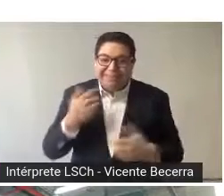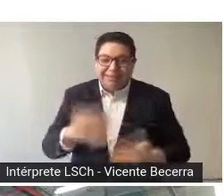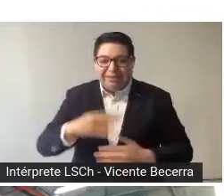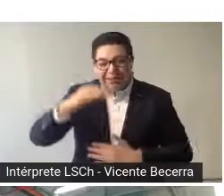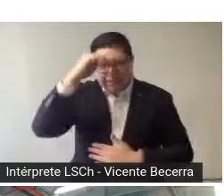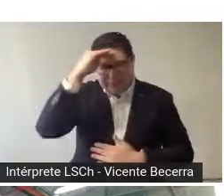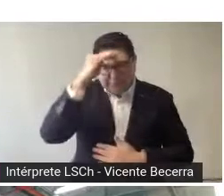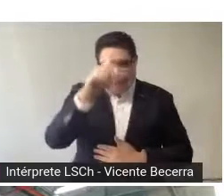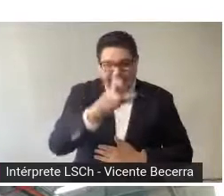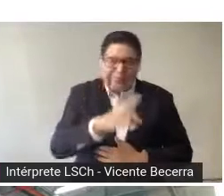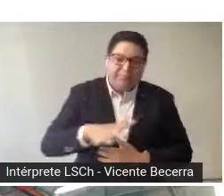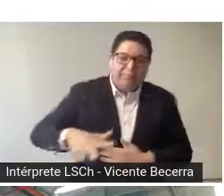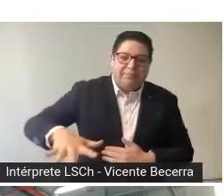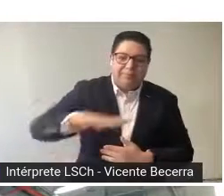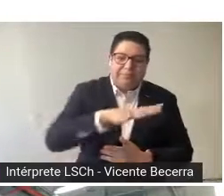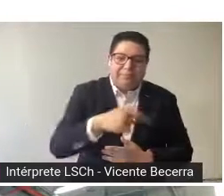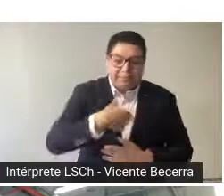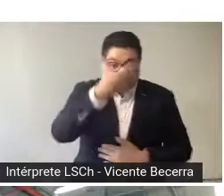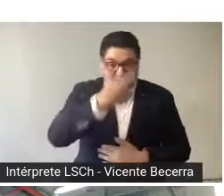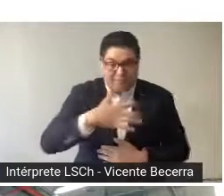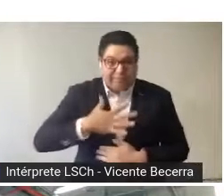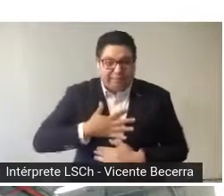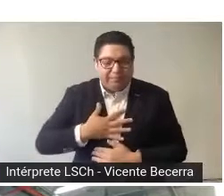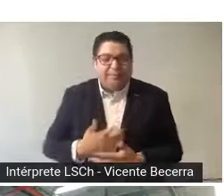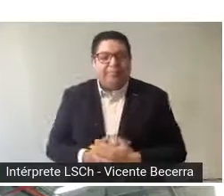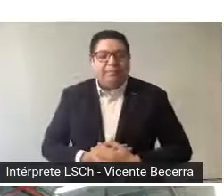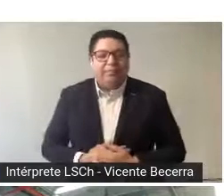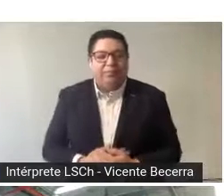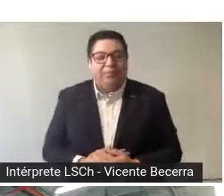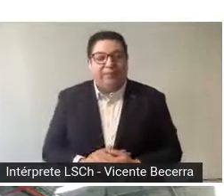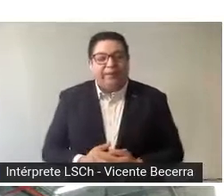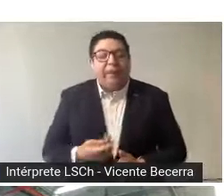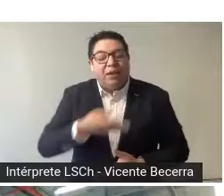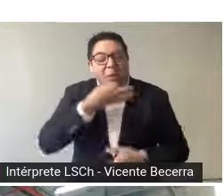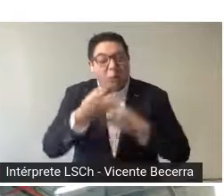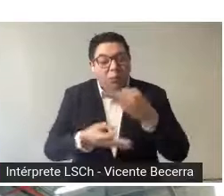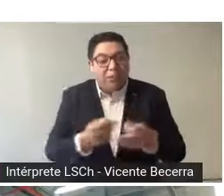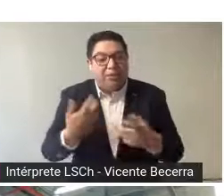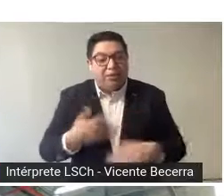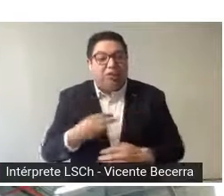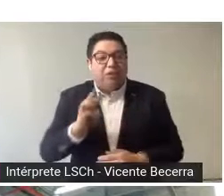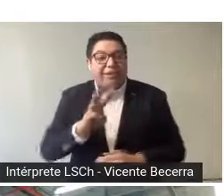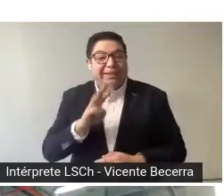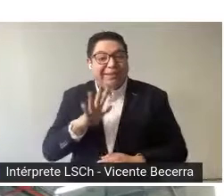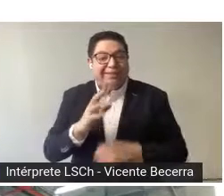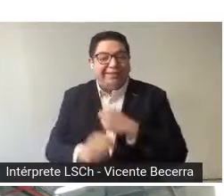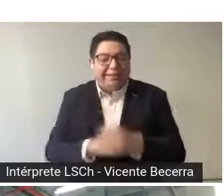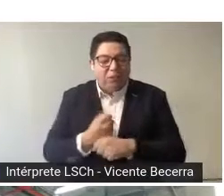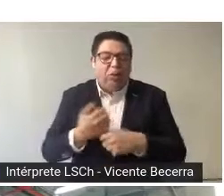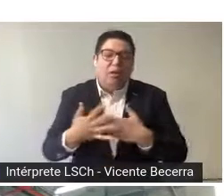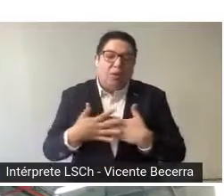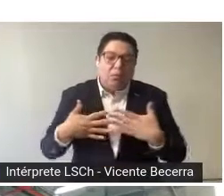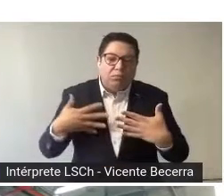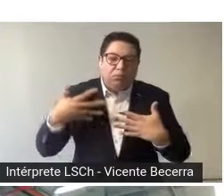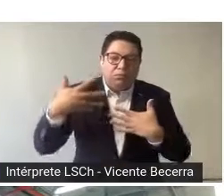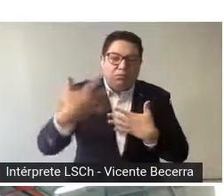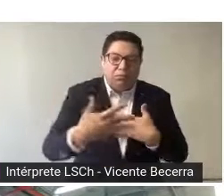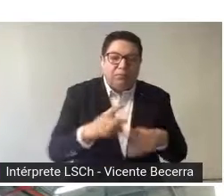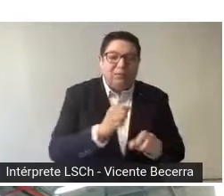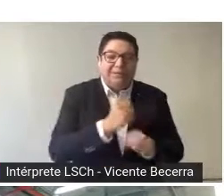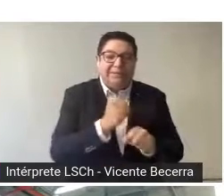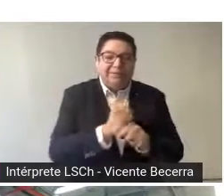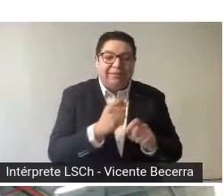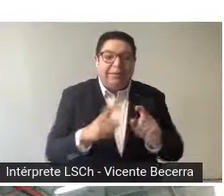experiencia. En mi caso, por ejemplo, comentar que yo llevo 35 años trabajando para las más